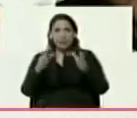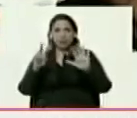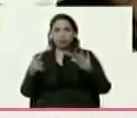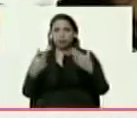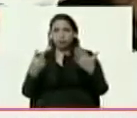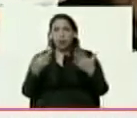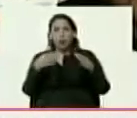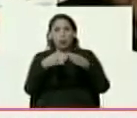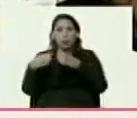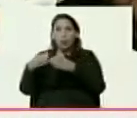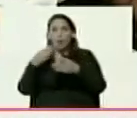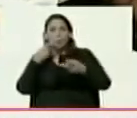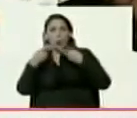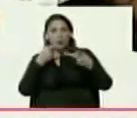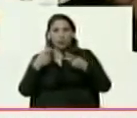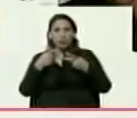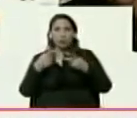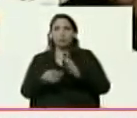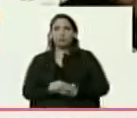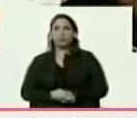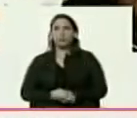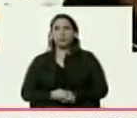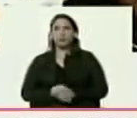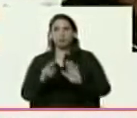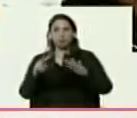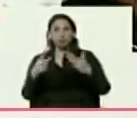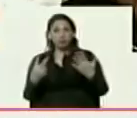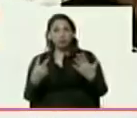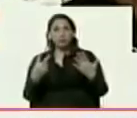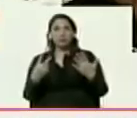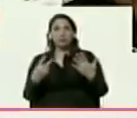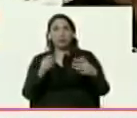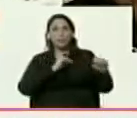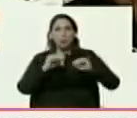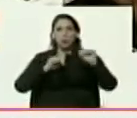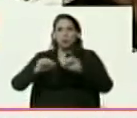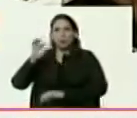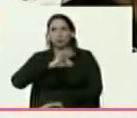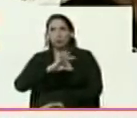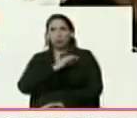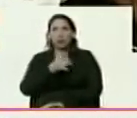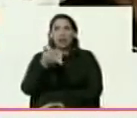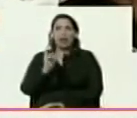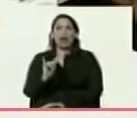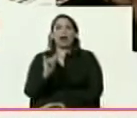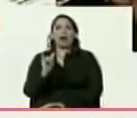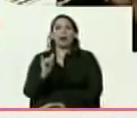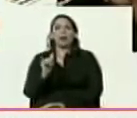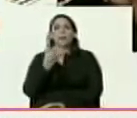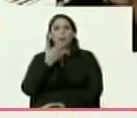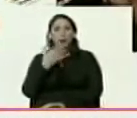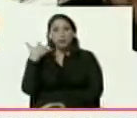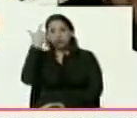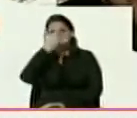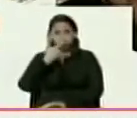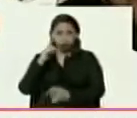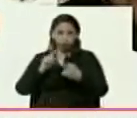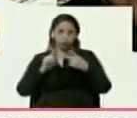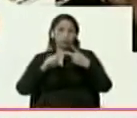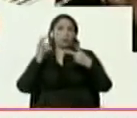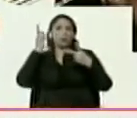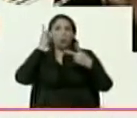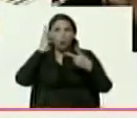lugar, para incorporar también la gran profusión de movimientos sociales que existen en Venezuela, los movimientos afrodescendientes, movimientos de